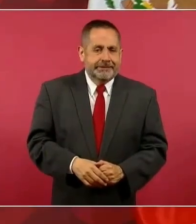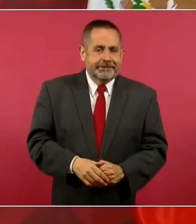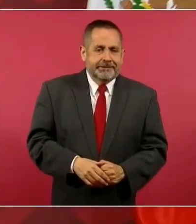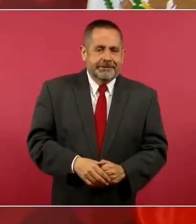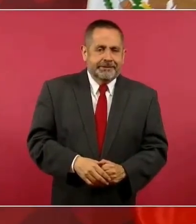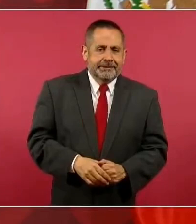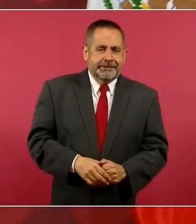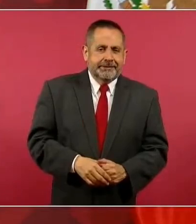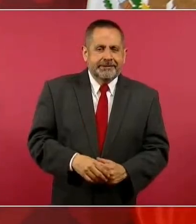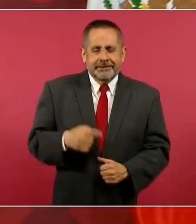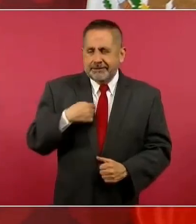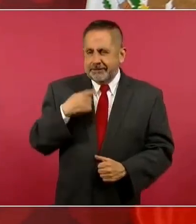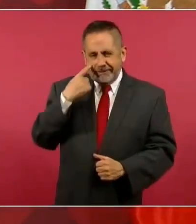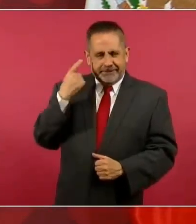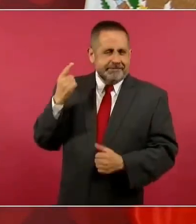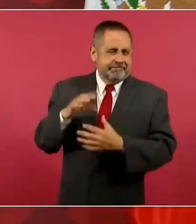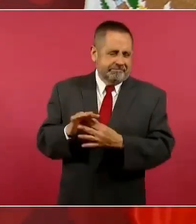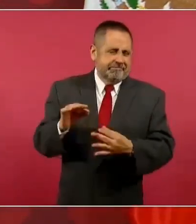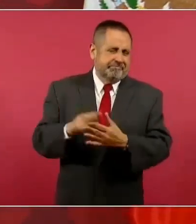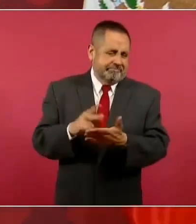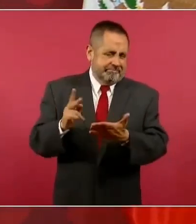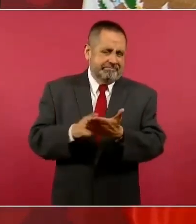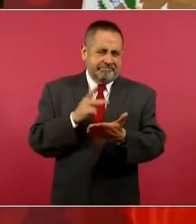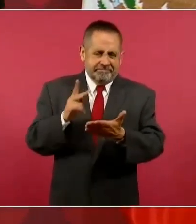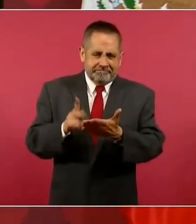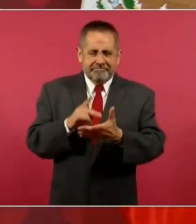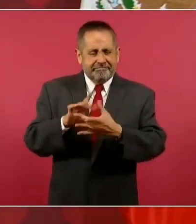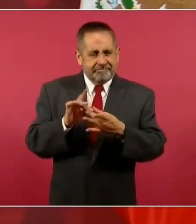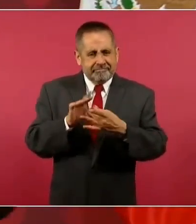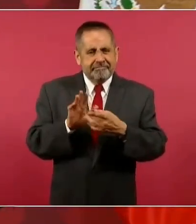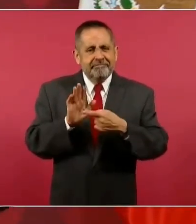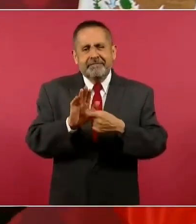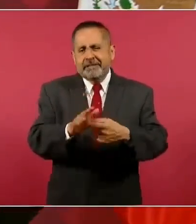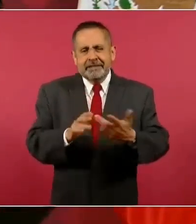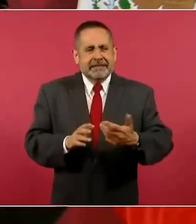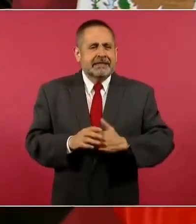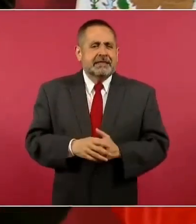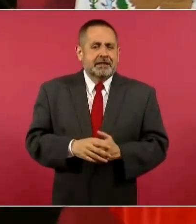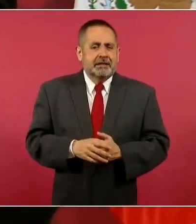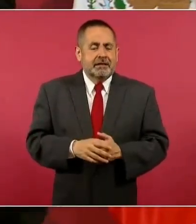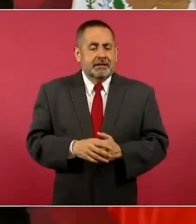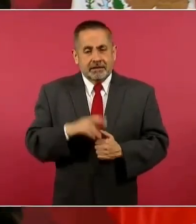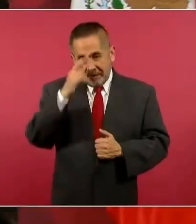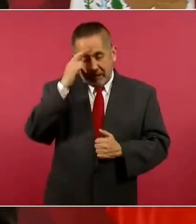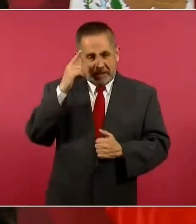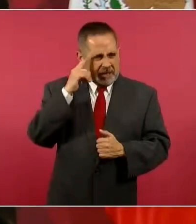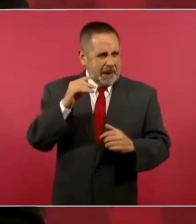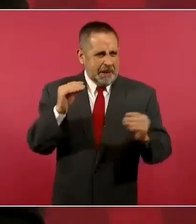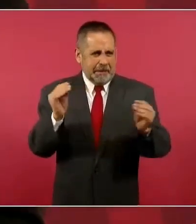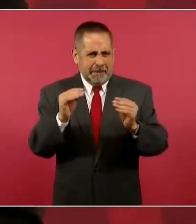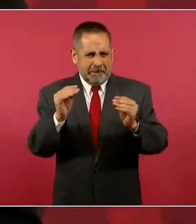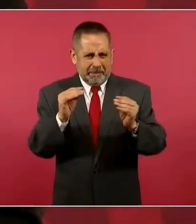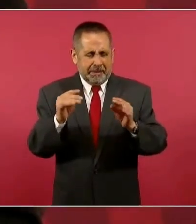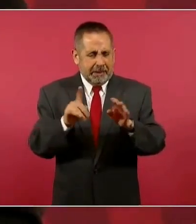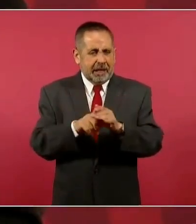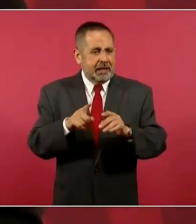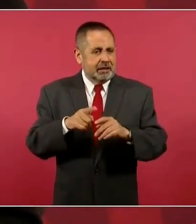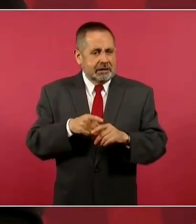Ya hemos visto aquí cómo tuvimos un debate sobre el tema